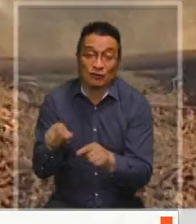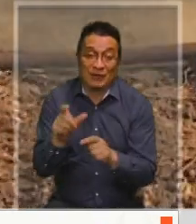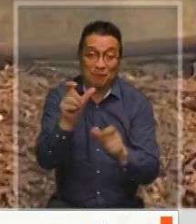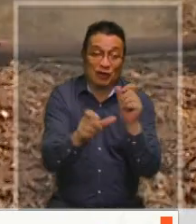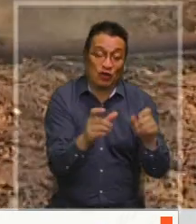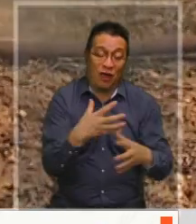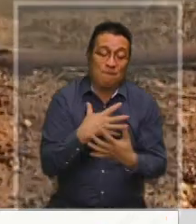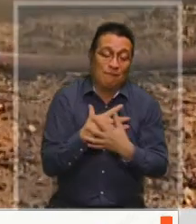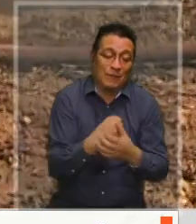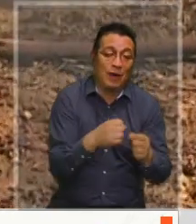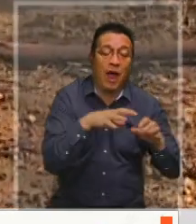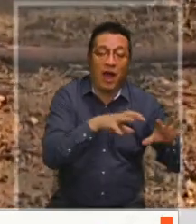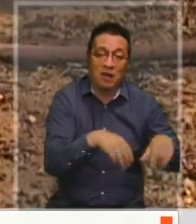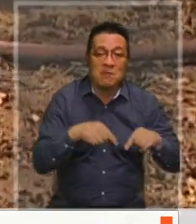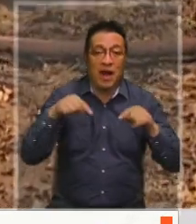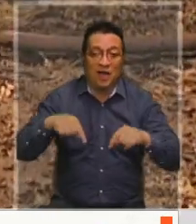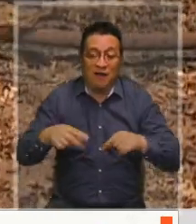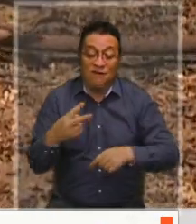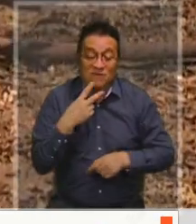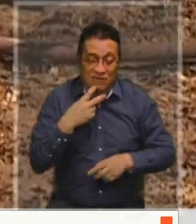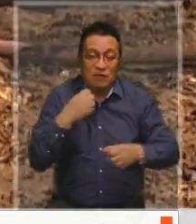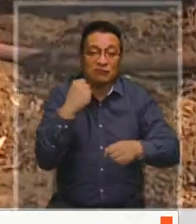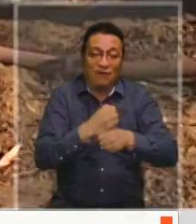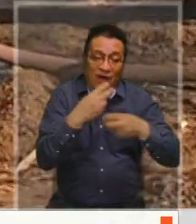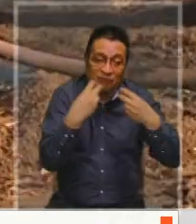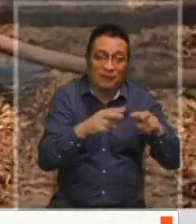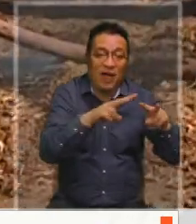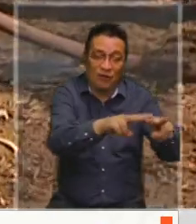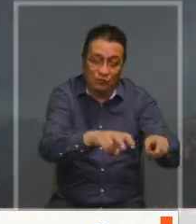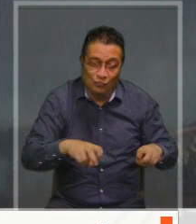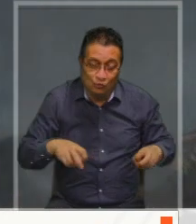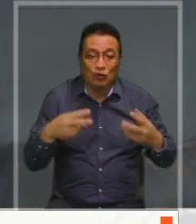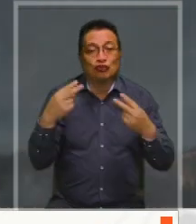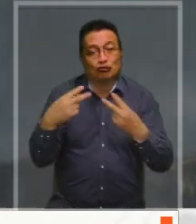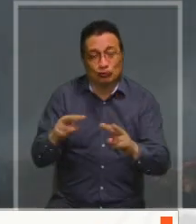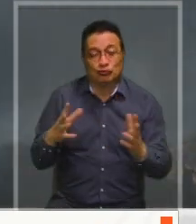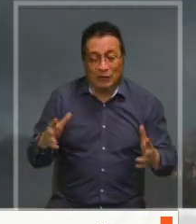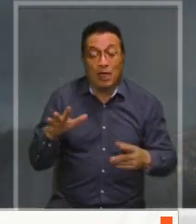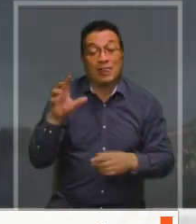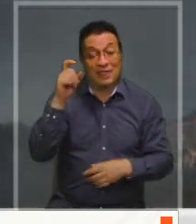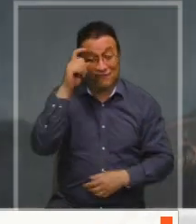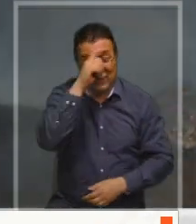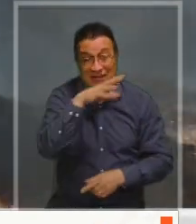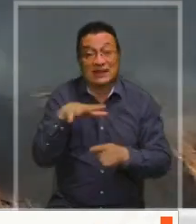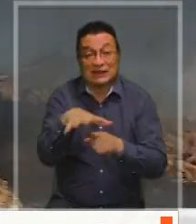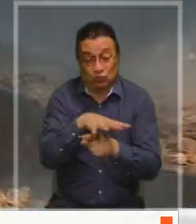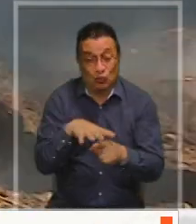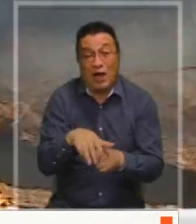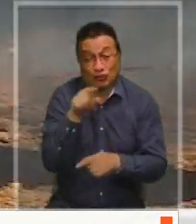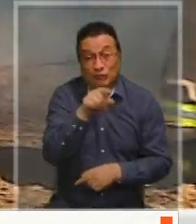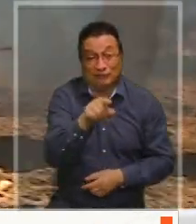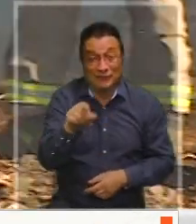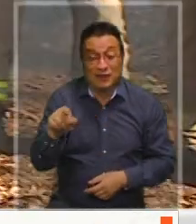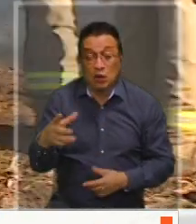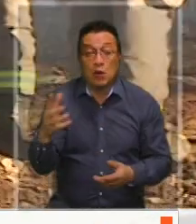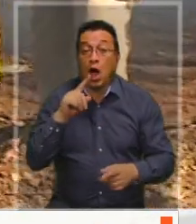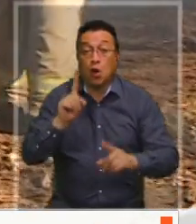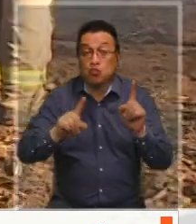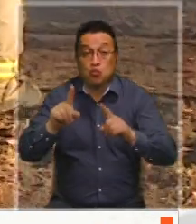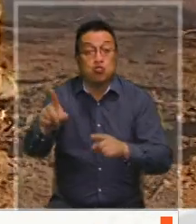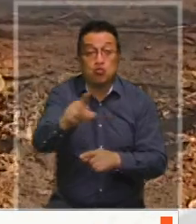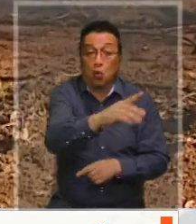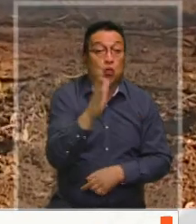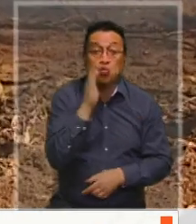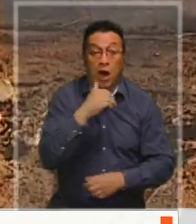para la gente sobre todo cuando viven de la agricultura la verdad que es súper complejo la situación para ellos porque muchos incluso ni siquiera tienen vehículo para poder